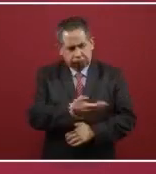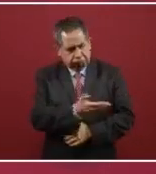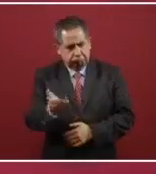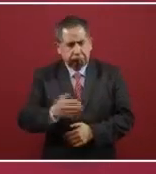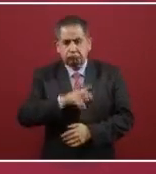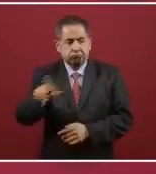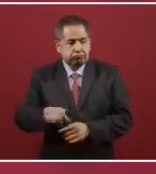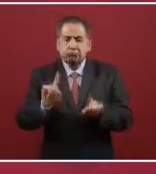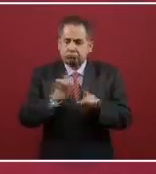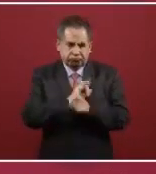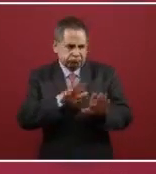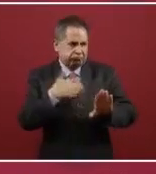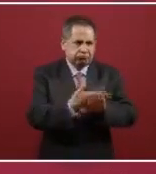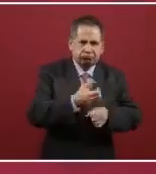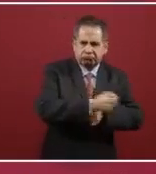sin represión.